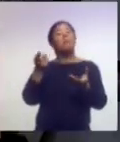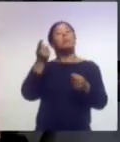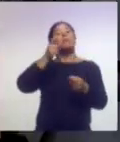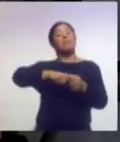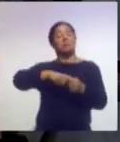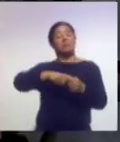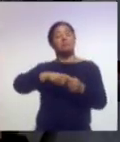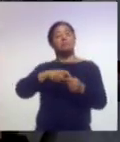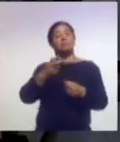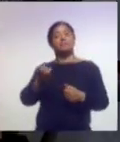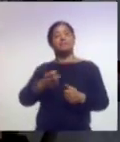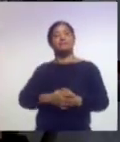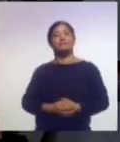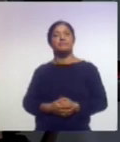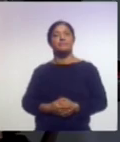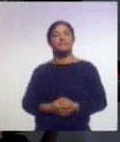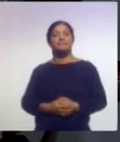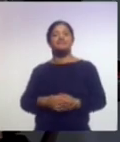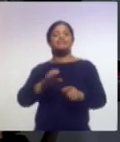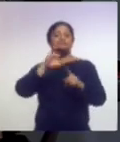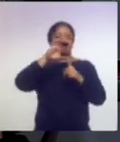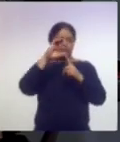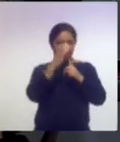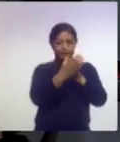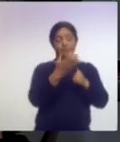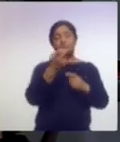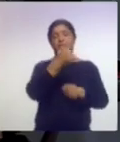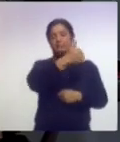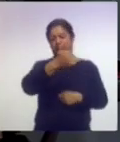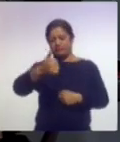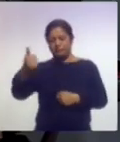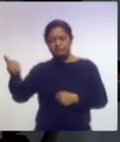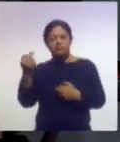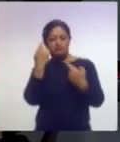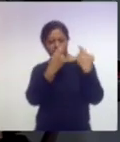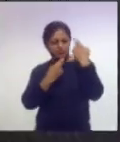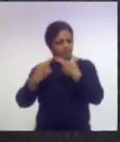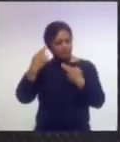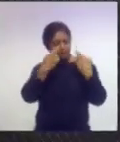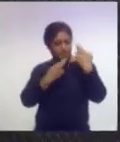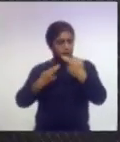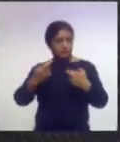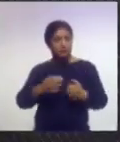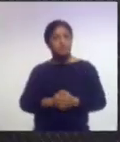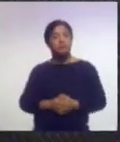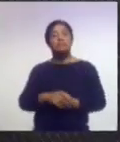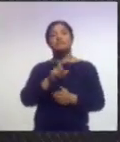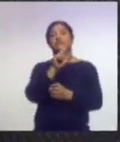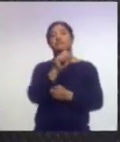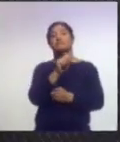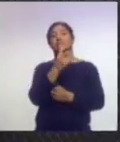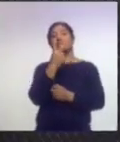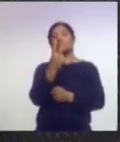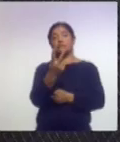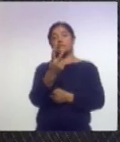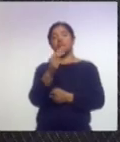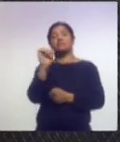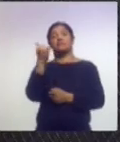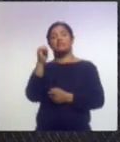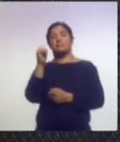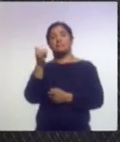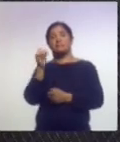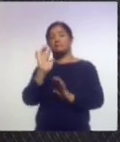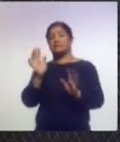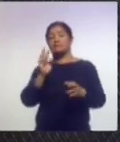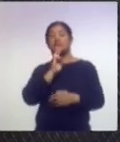consejo. Cierto. Entonces, vamos a revisar cada uno de los trabajos que se registren y será el 22 de agosto cuando se